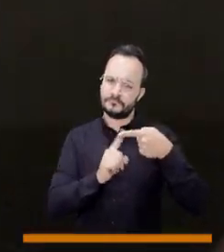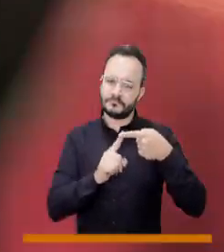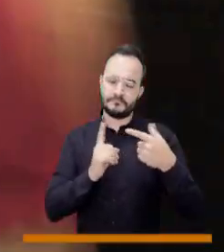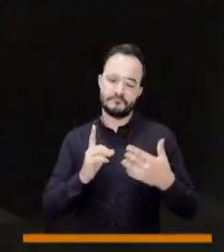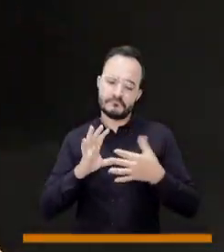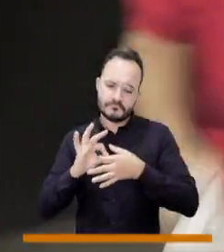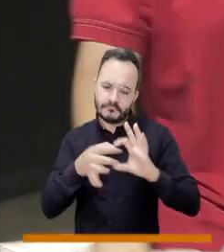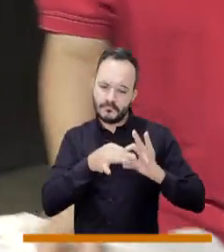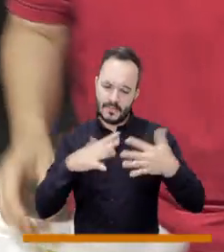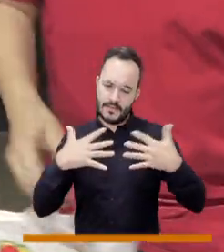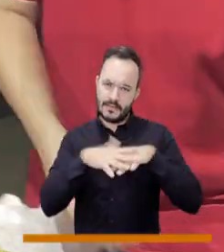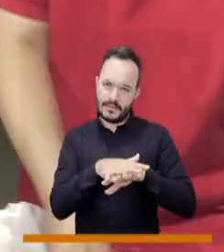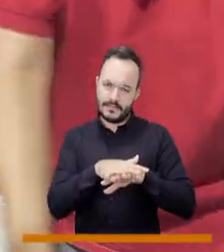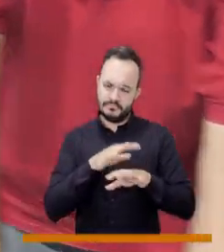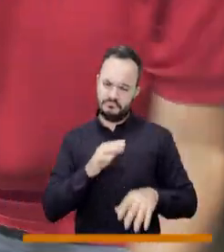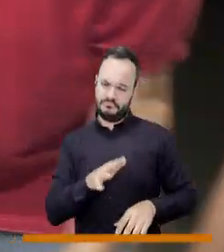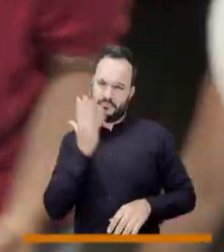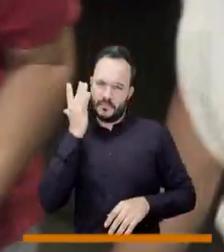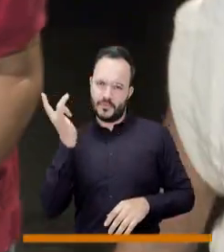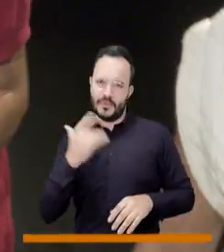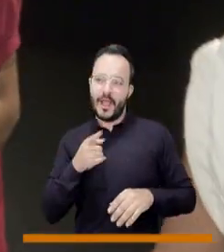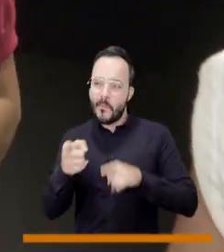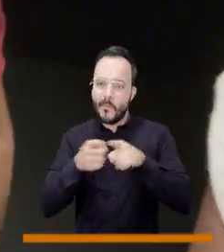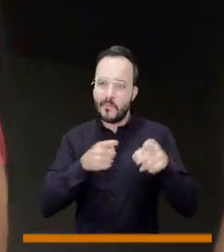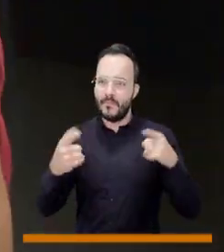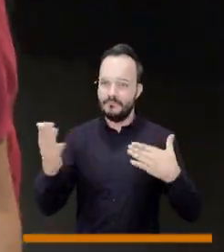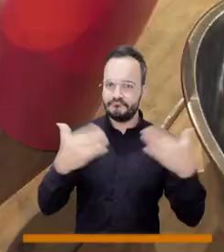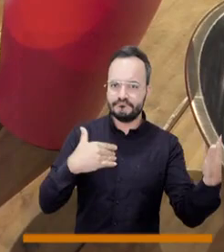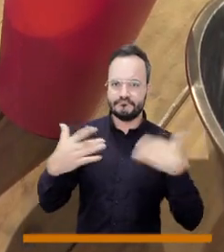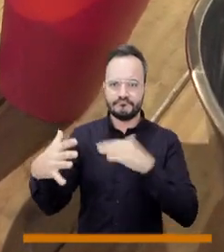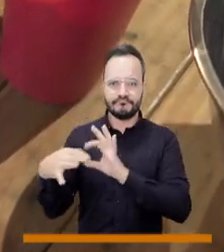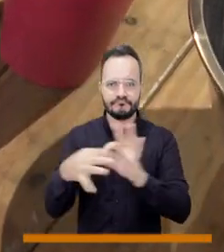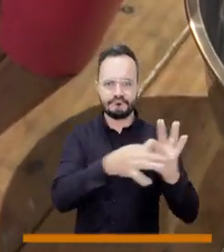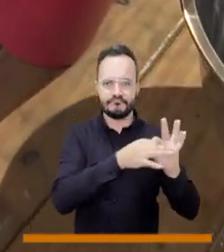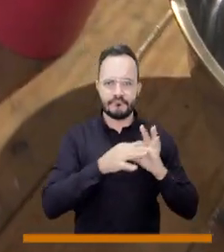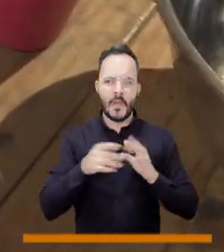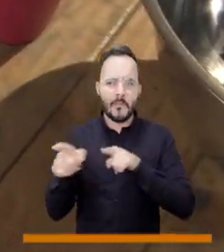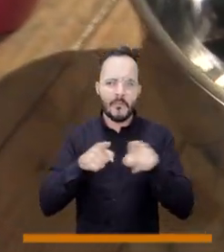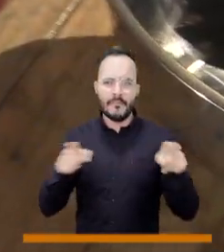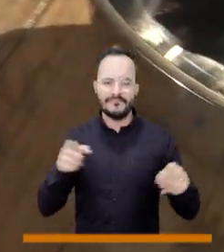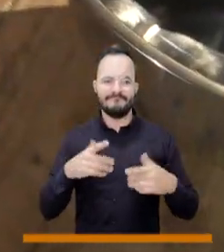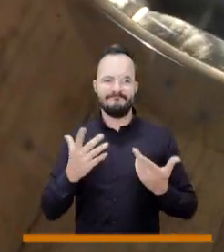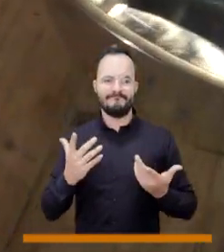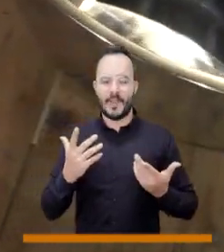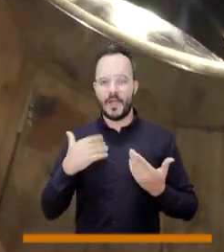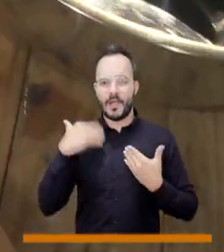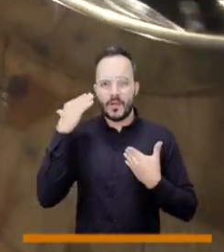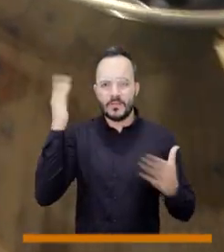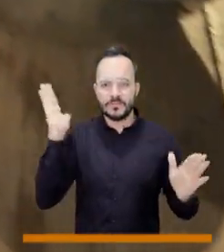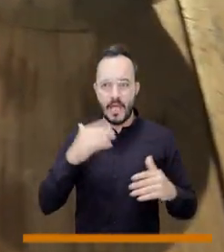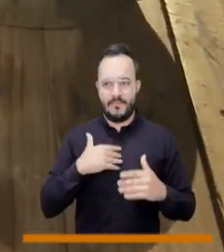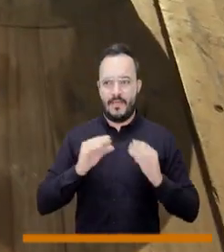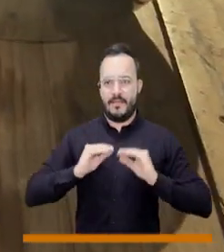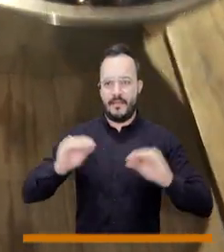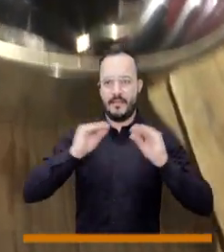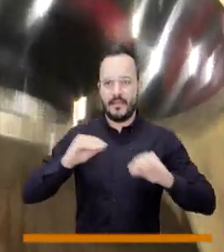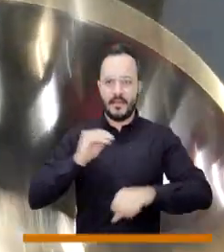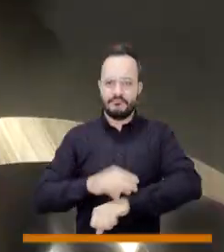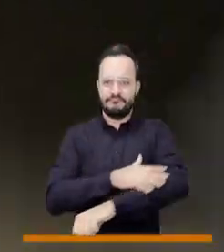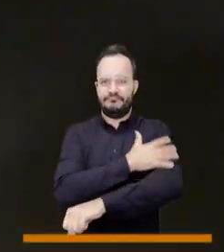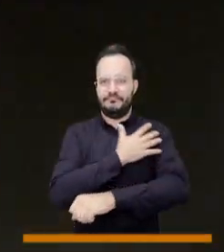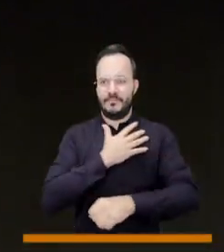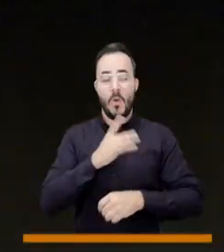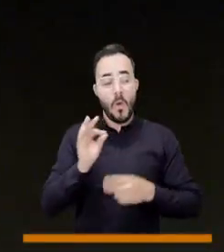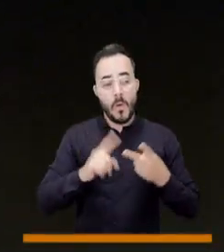significado para nosotros es una red que que crea conexiones para sensibilizar a los a los